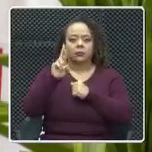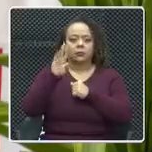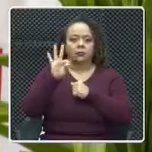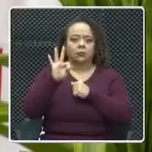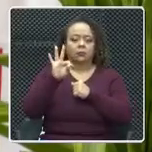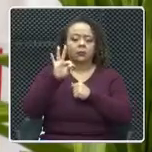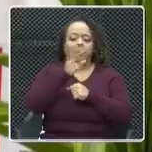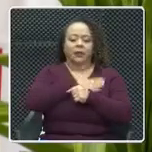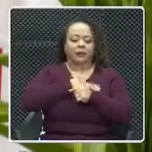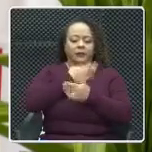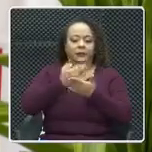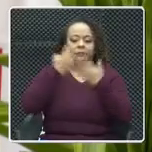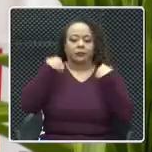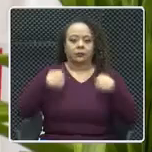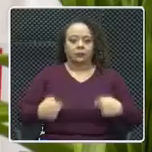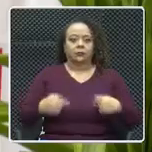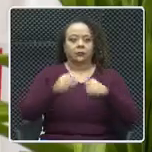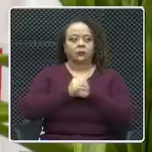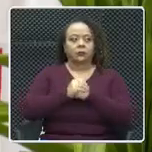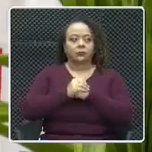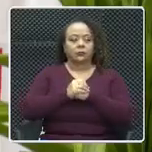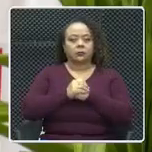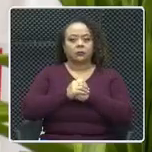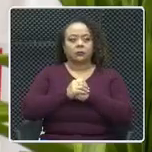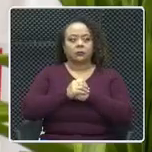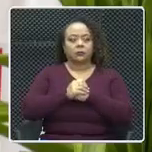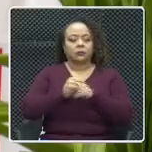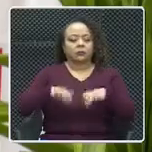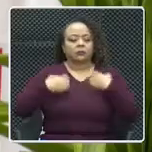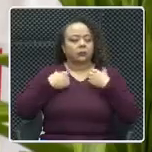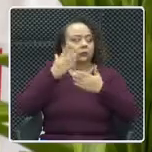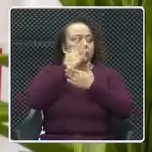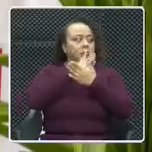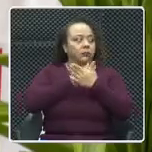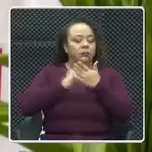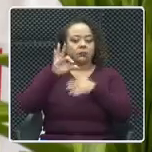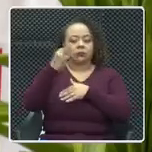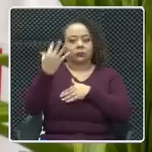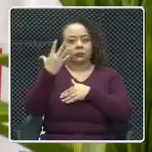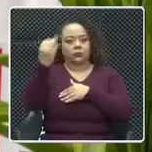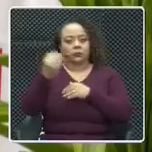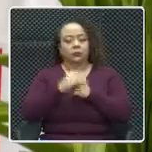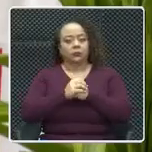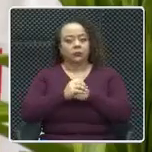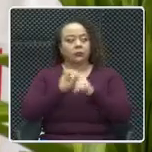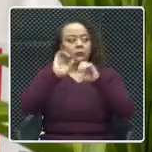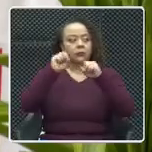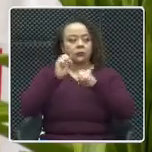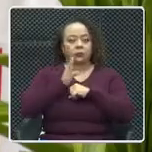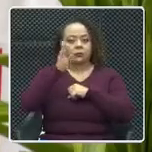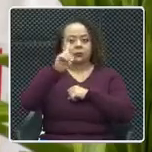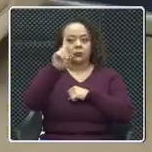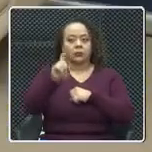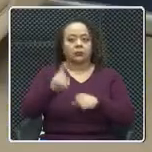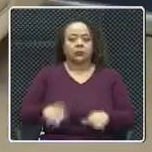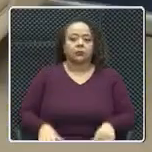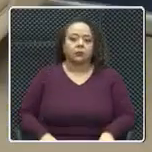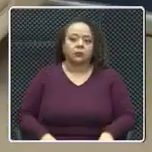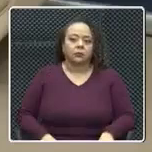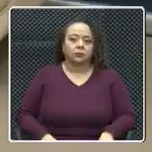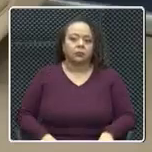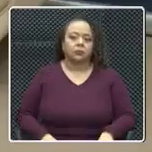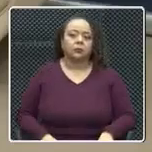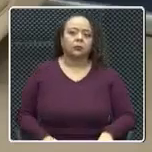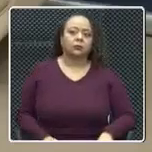o recursos humanos, desestima el caso. ¿Existe alguna instancia externa a la cual pueda acudir? Qué bueno